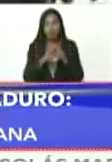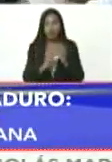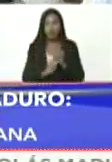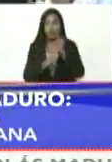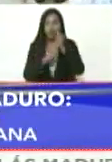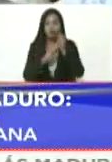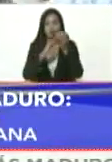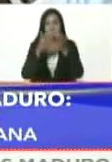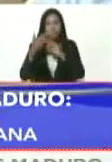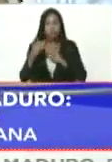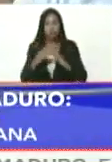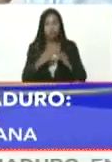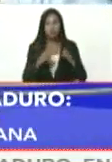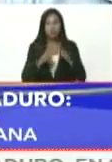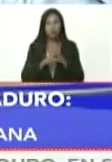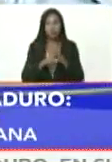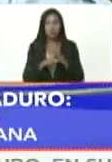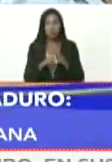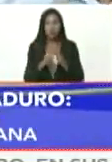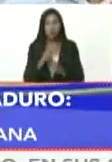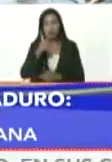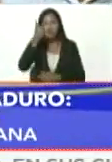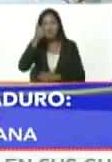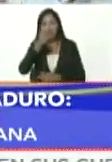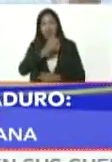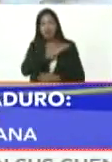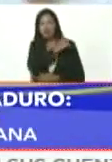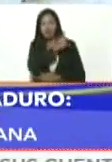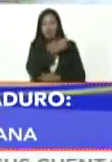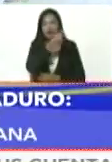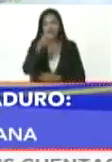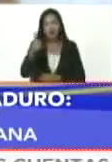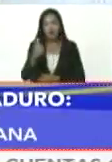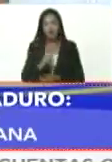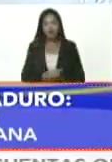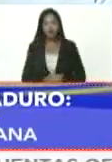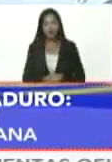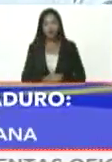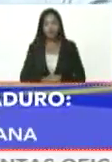como lideresas, como jefes y jefas.